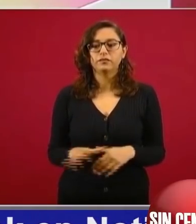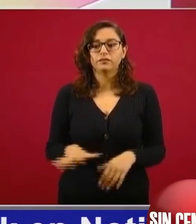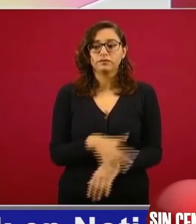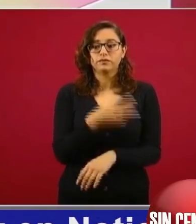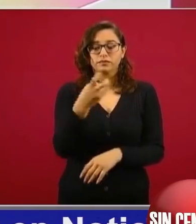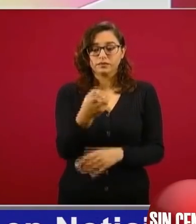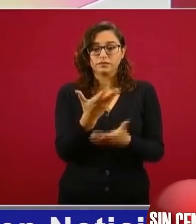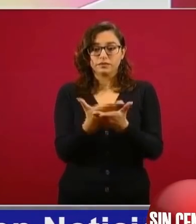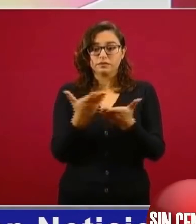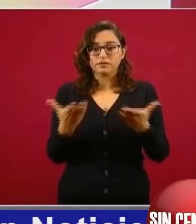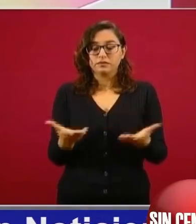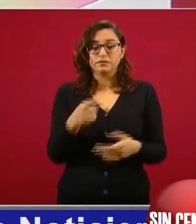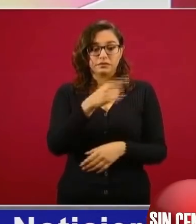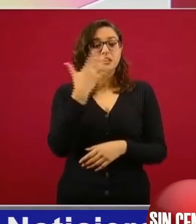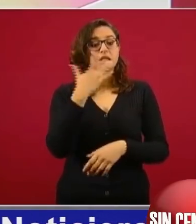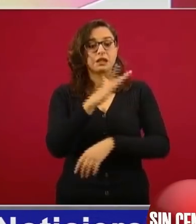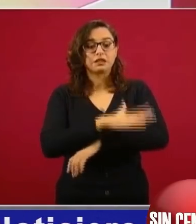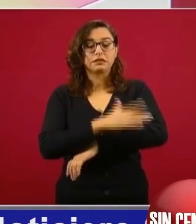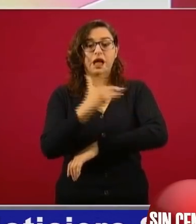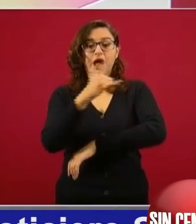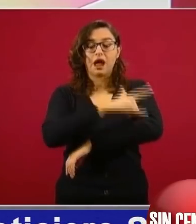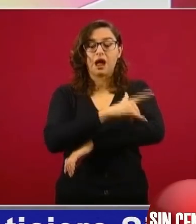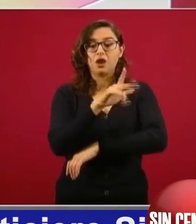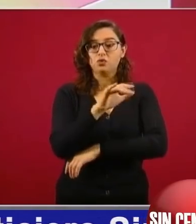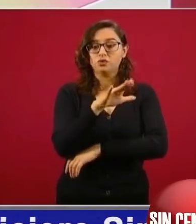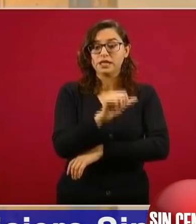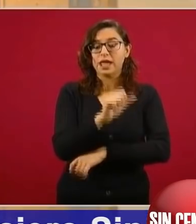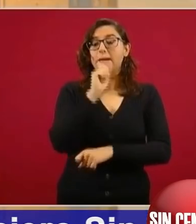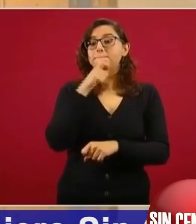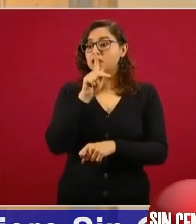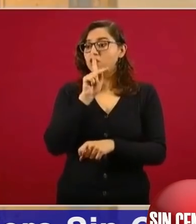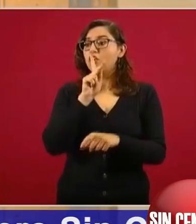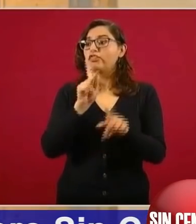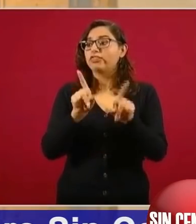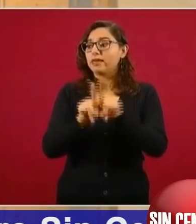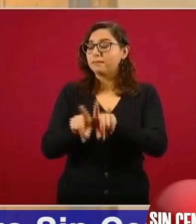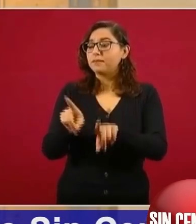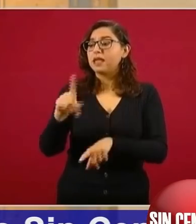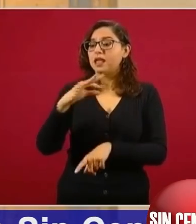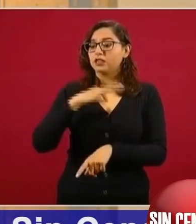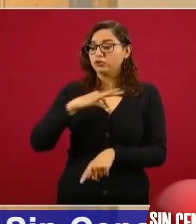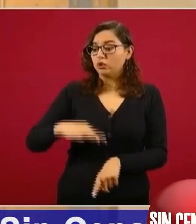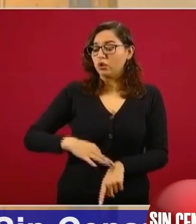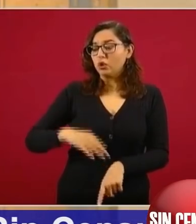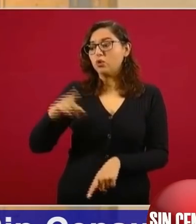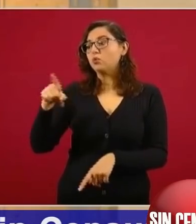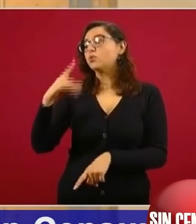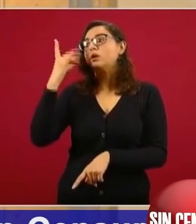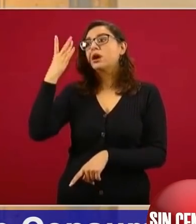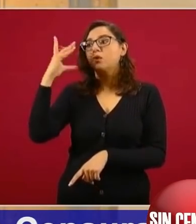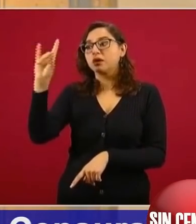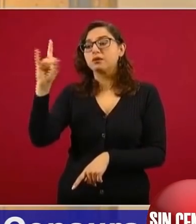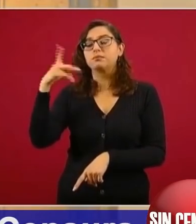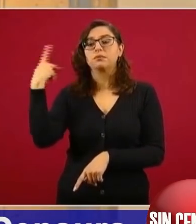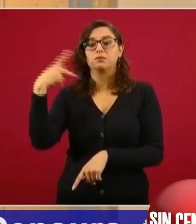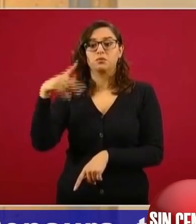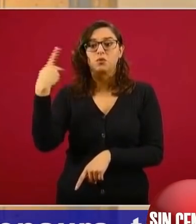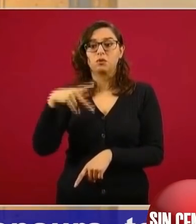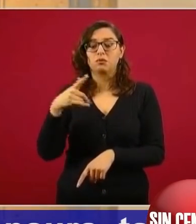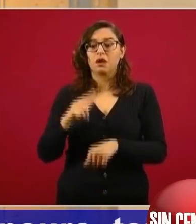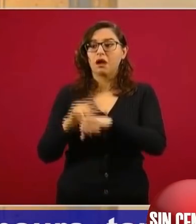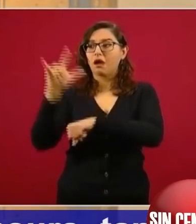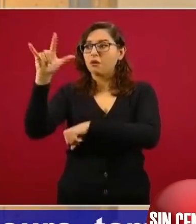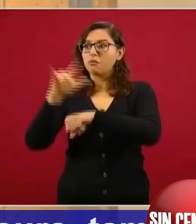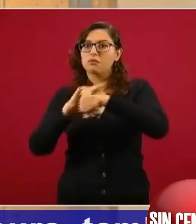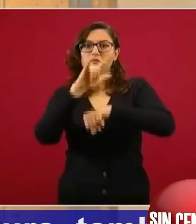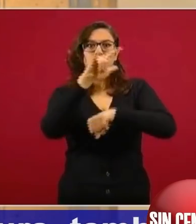muy bien para Santa Lucía, pero también para el aeropuerto de la Ciudad de México, para Toluca, para el de Cuernavaca, para el de Puebla, cuáles van a ser los espacios